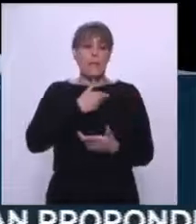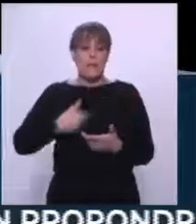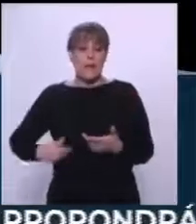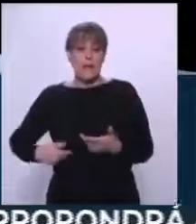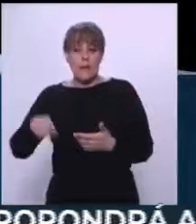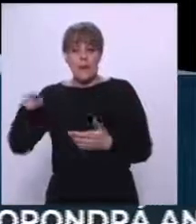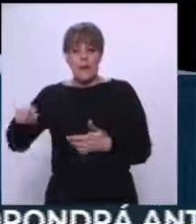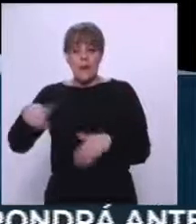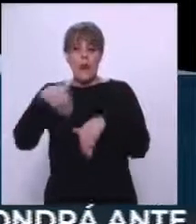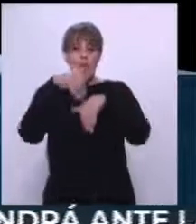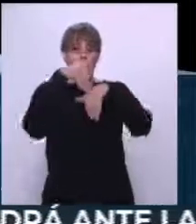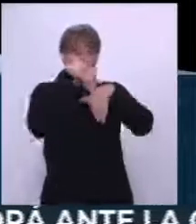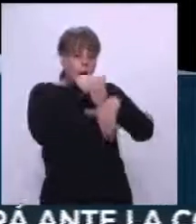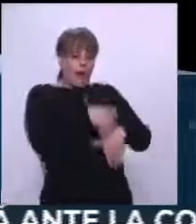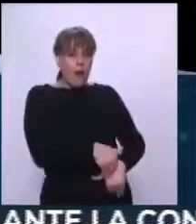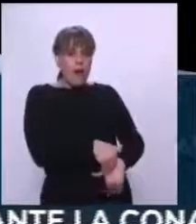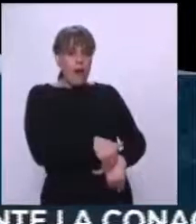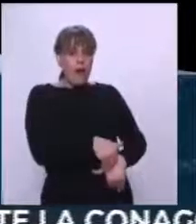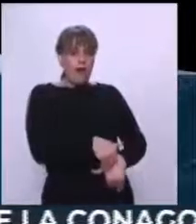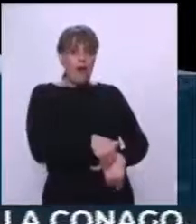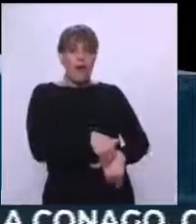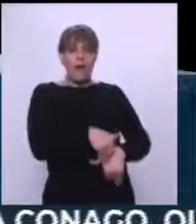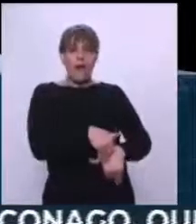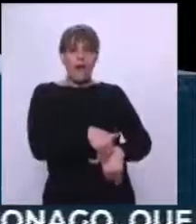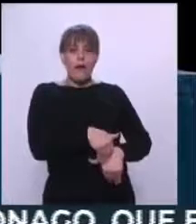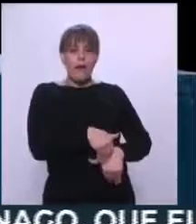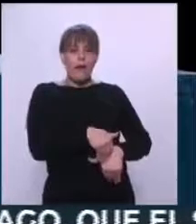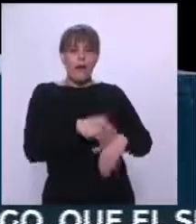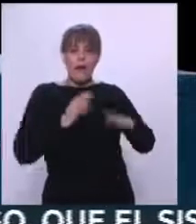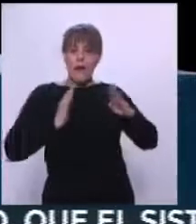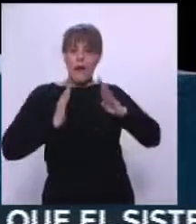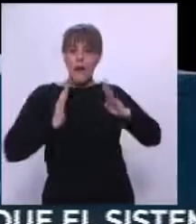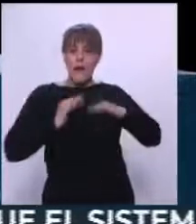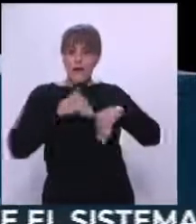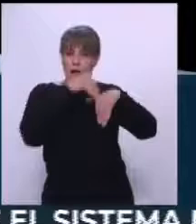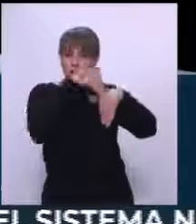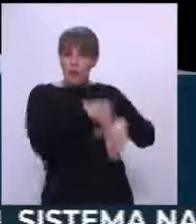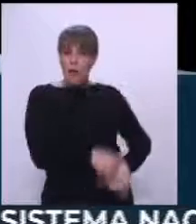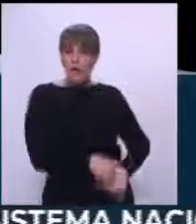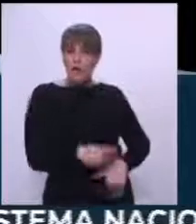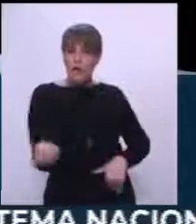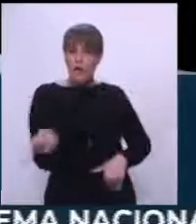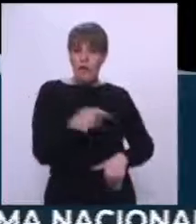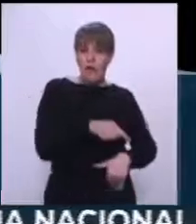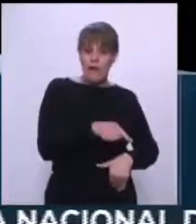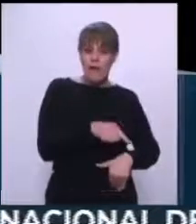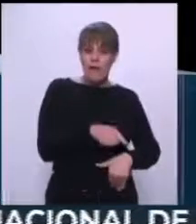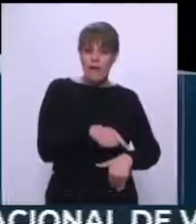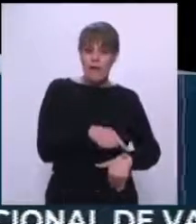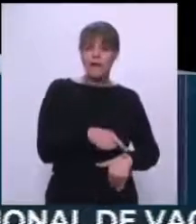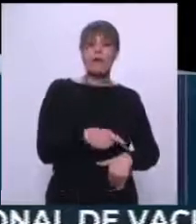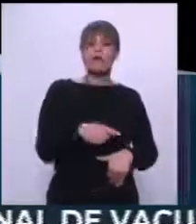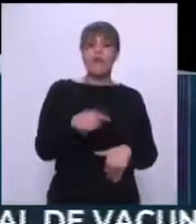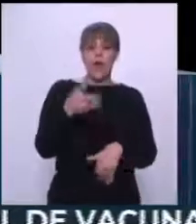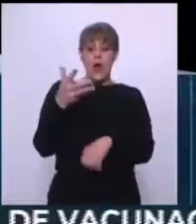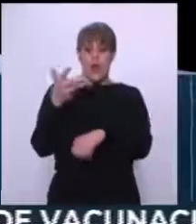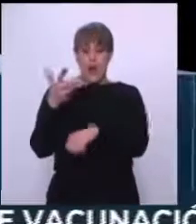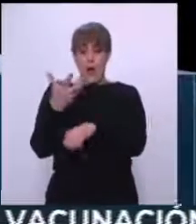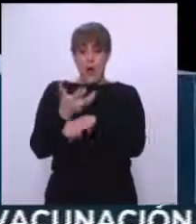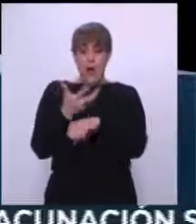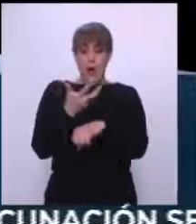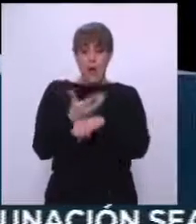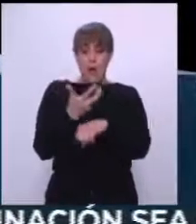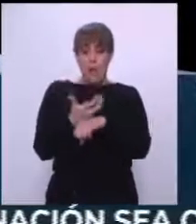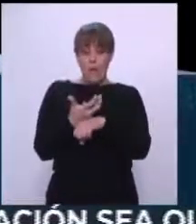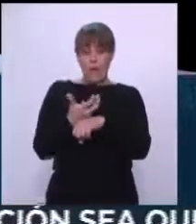había doblegado a los designios del ejército y que el gobierno mexicano había doblado al gobierno de los Estados Unidos. Siempre, y creo